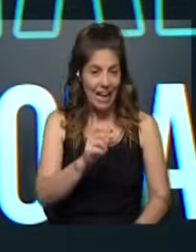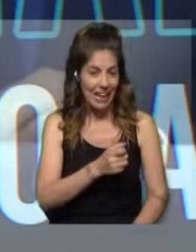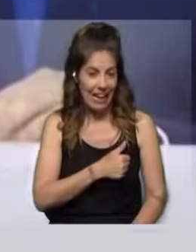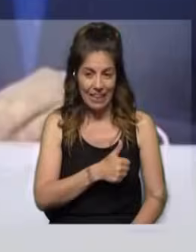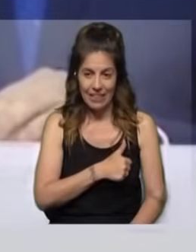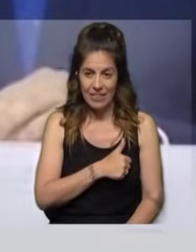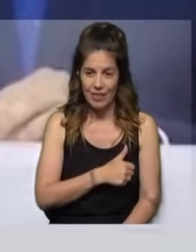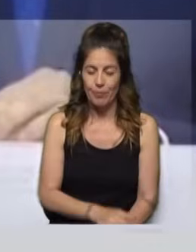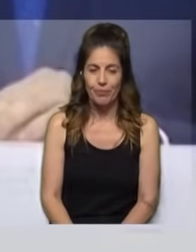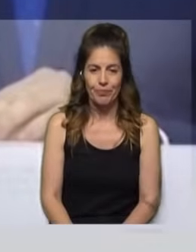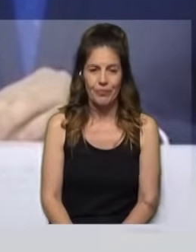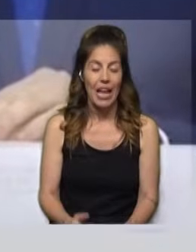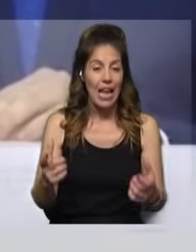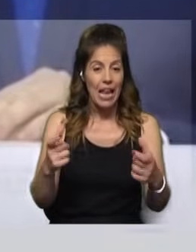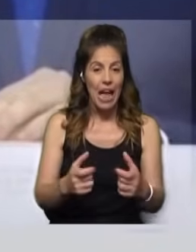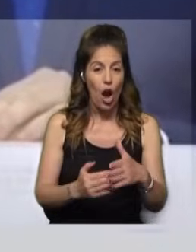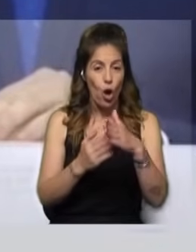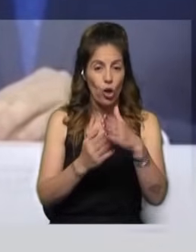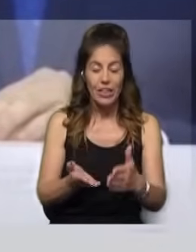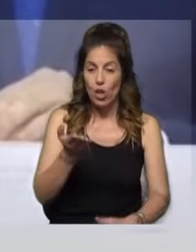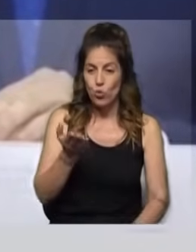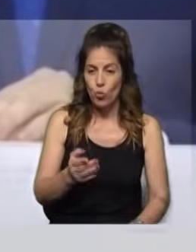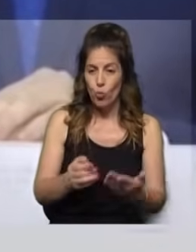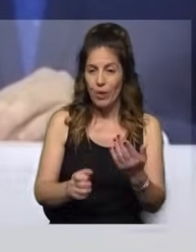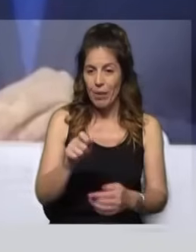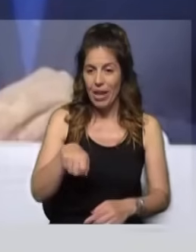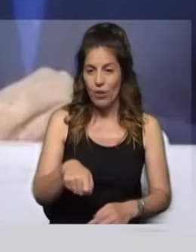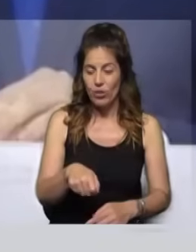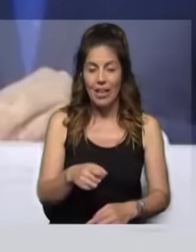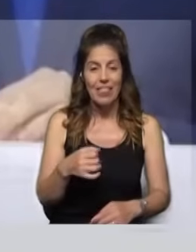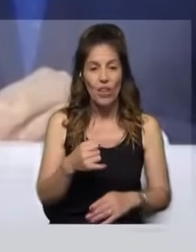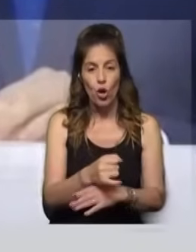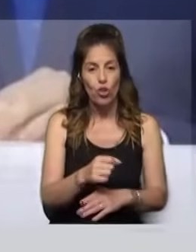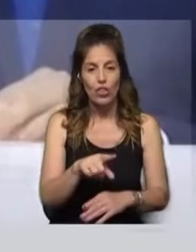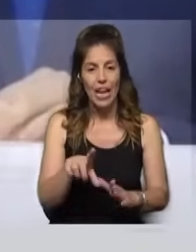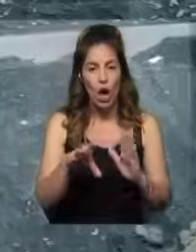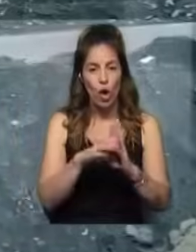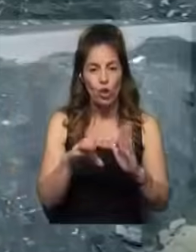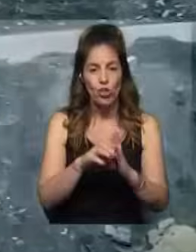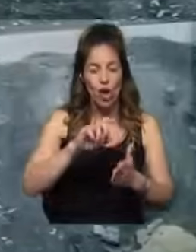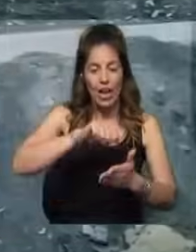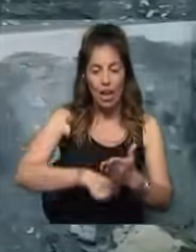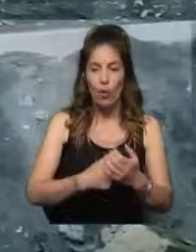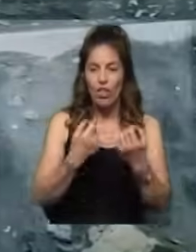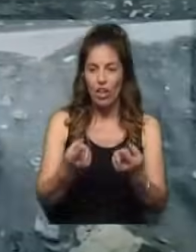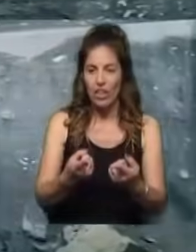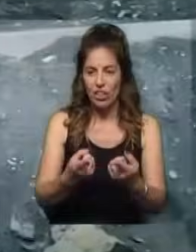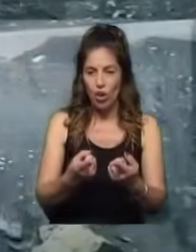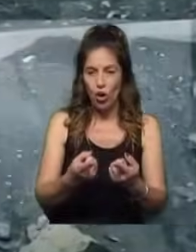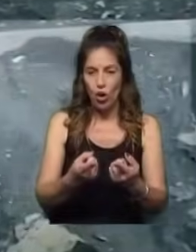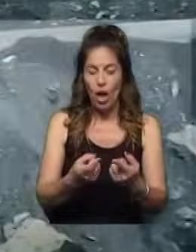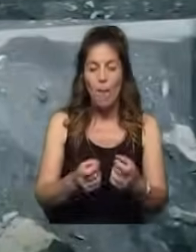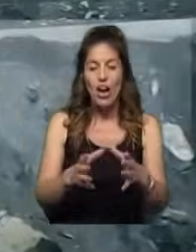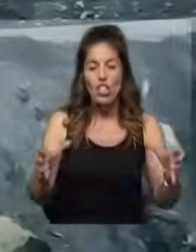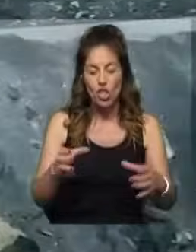canadiense la Corte Suprema de Justicia de Panamá declaró inconstitucional el contrato que renovó la concesión de explotación de la mayor